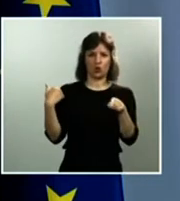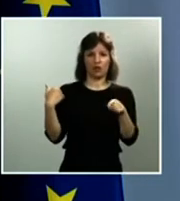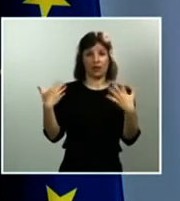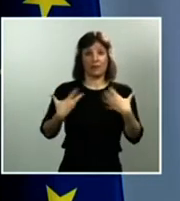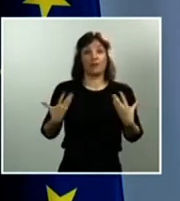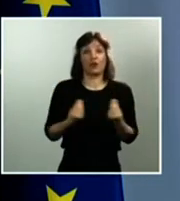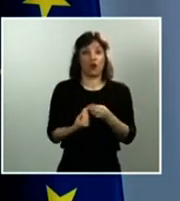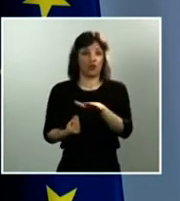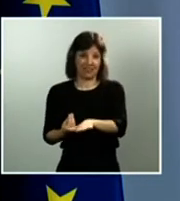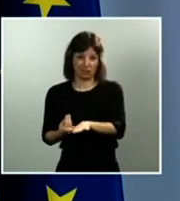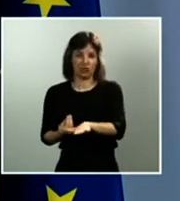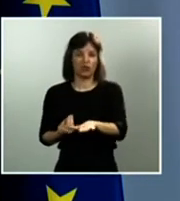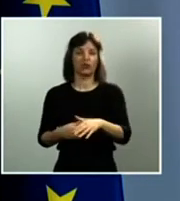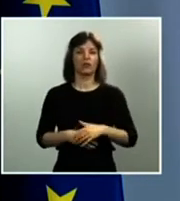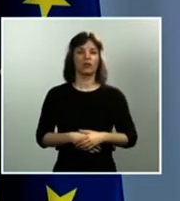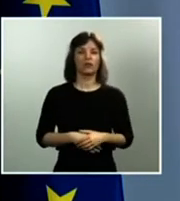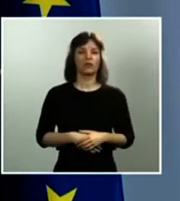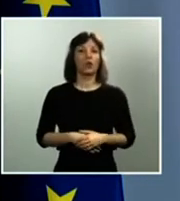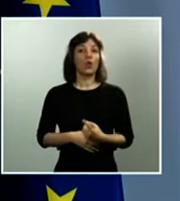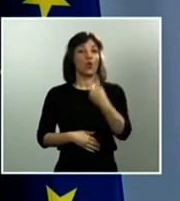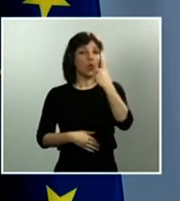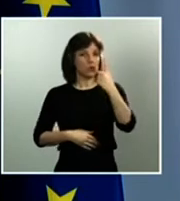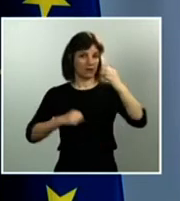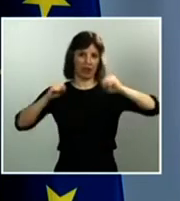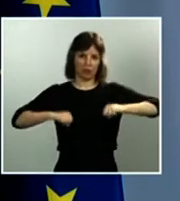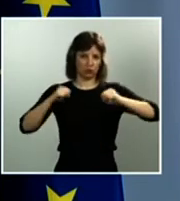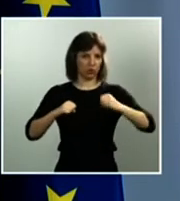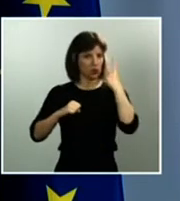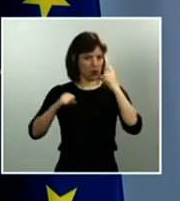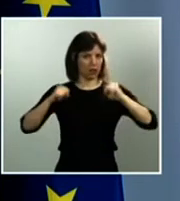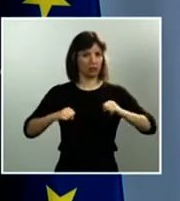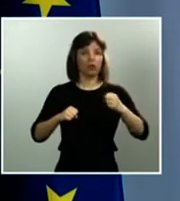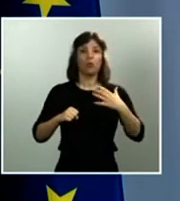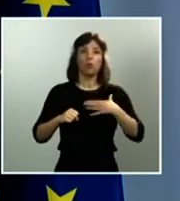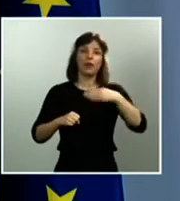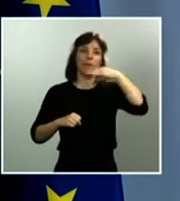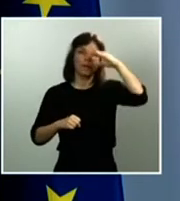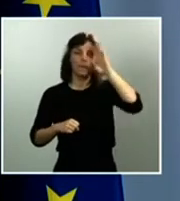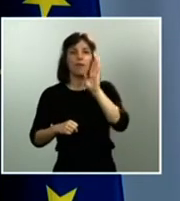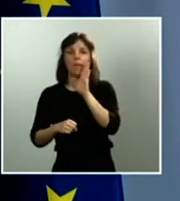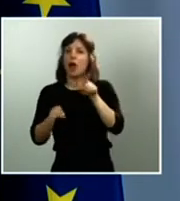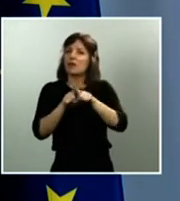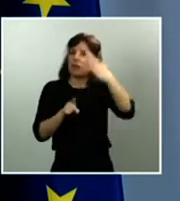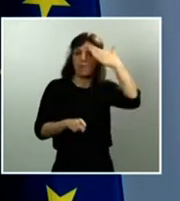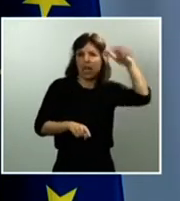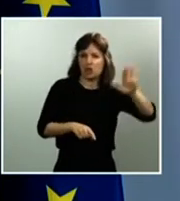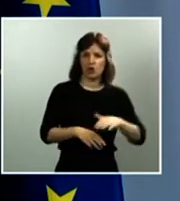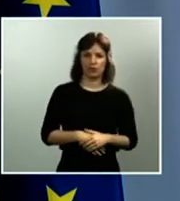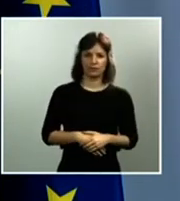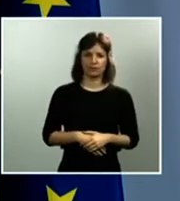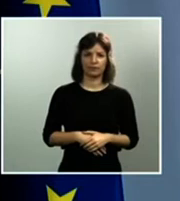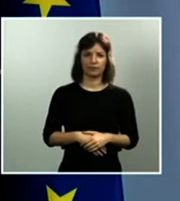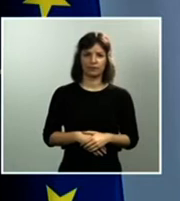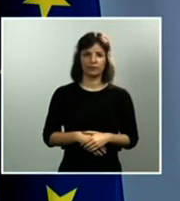Se permitirá la salida de un adulto, insisto, que también puede ser un hermano mayor. Podrá salir hasta con tres niños que convivan